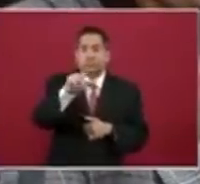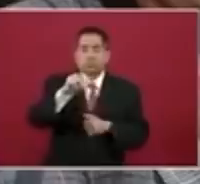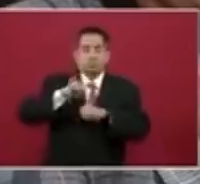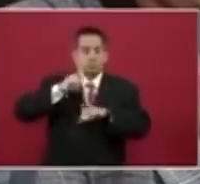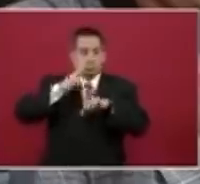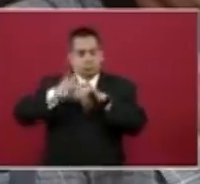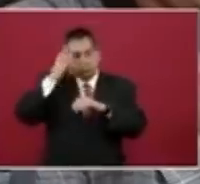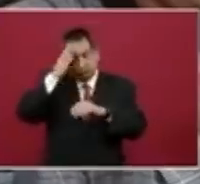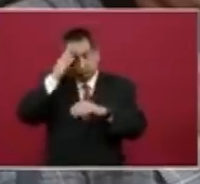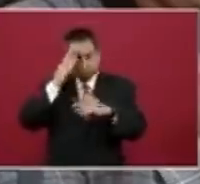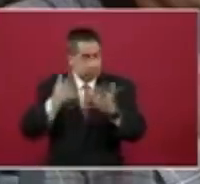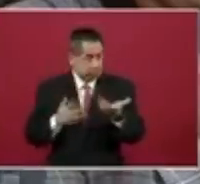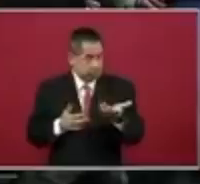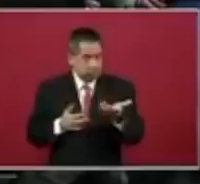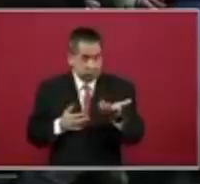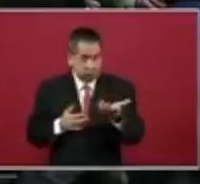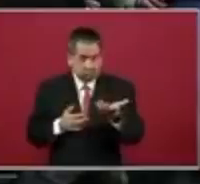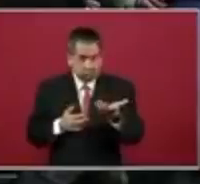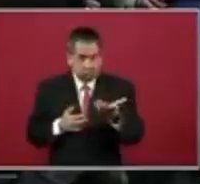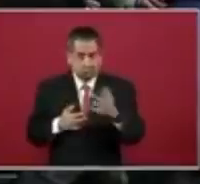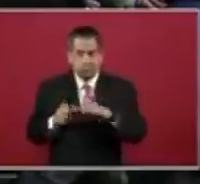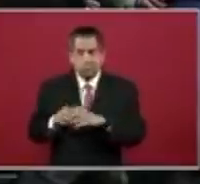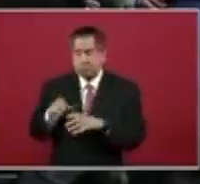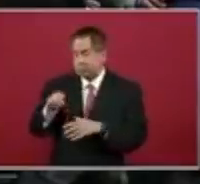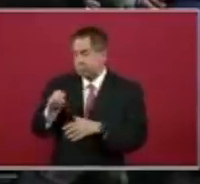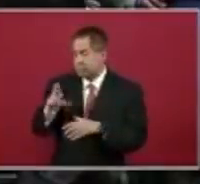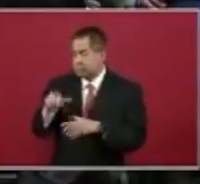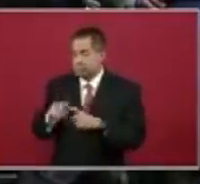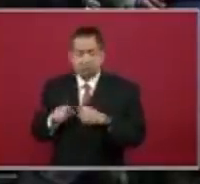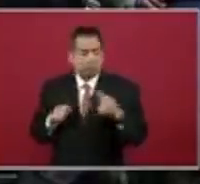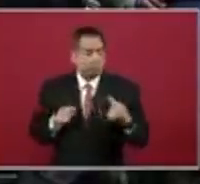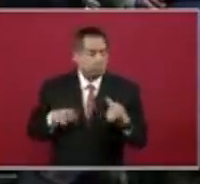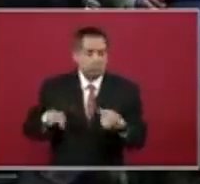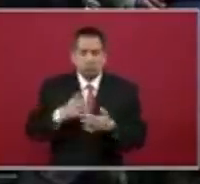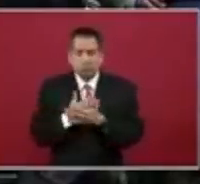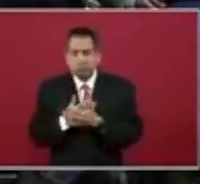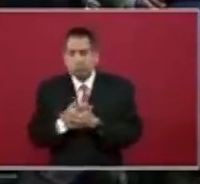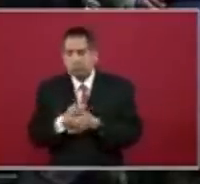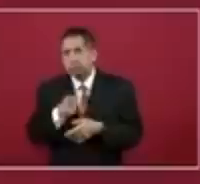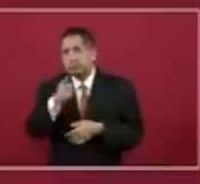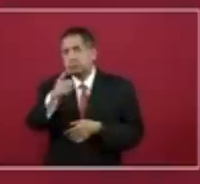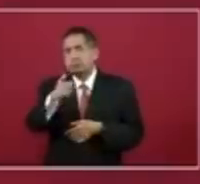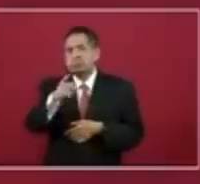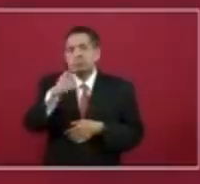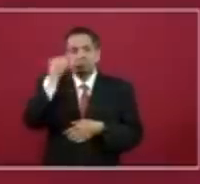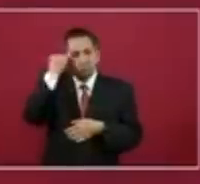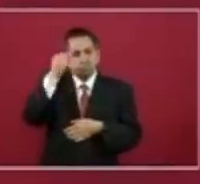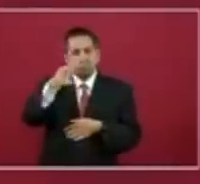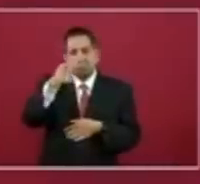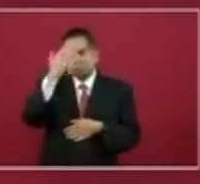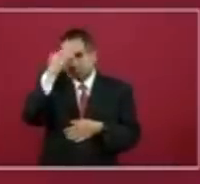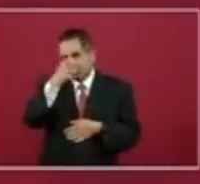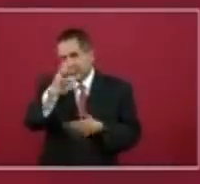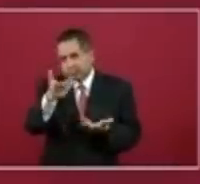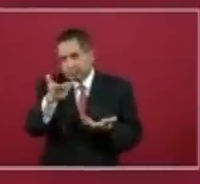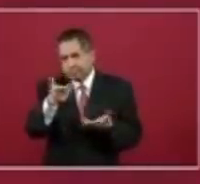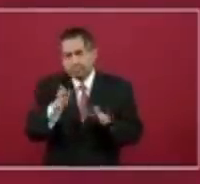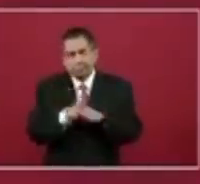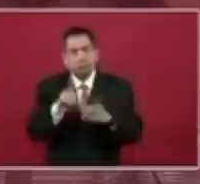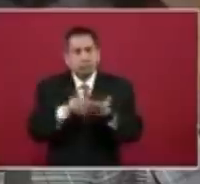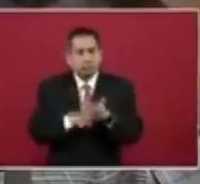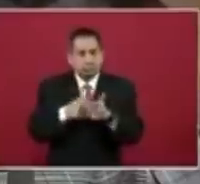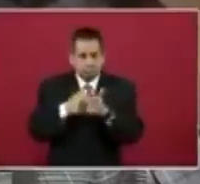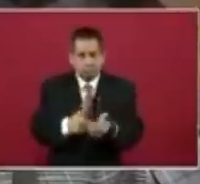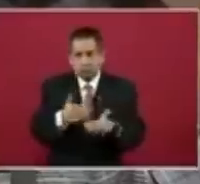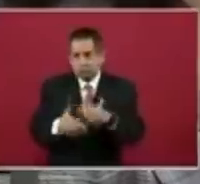Entonces, parte de la banca de Morena, parte de la oposición, están esperando su posición para saber si se puede seguir